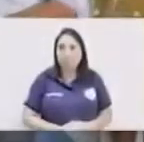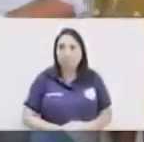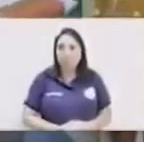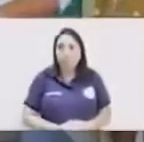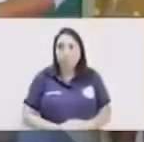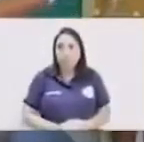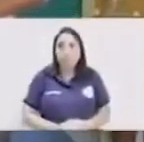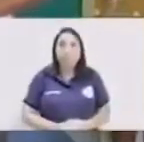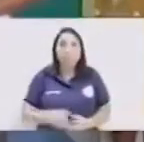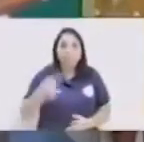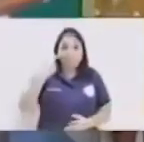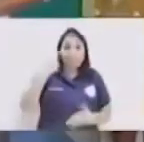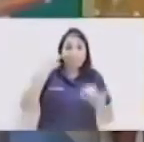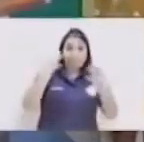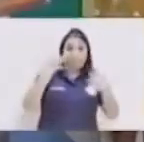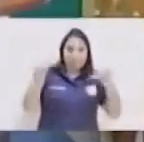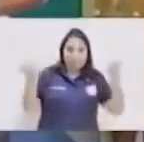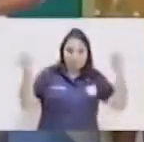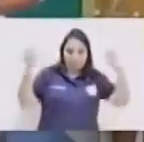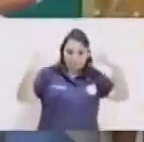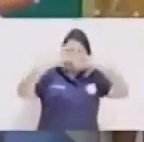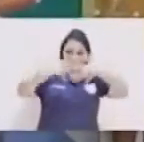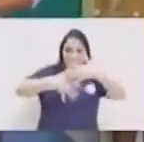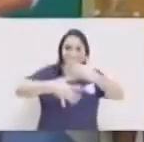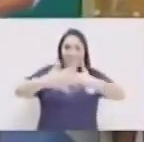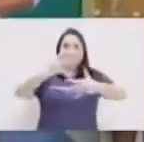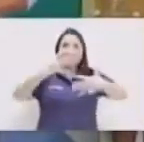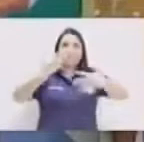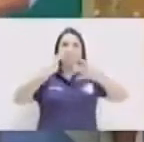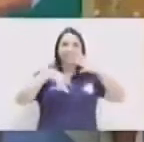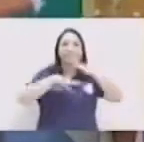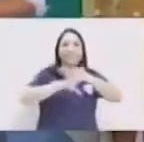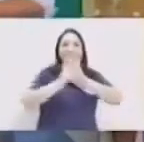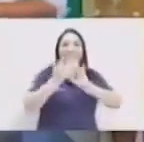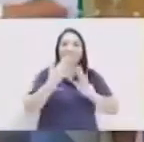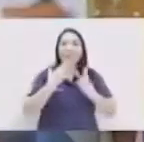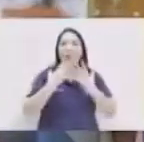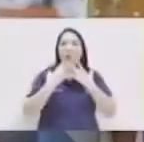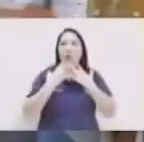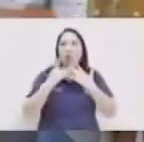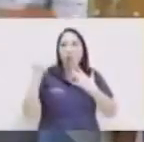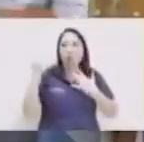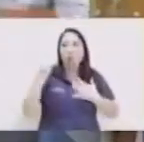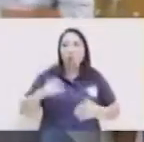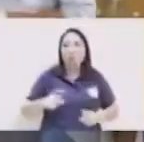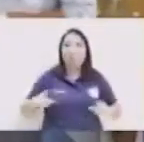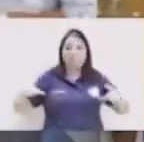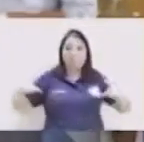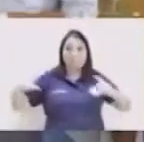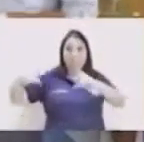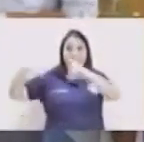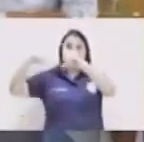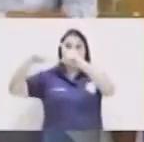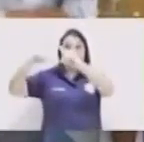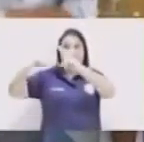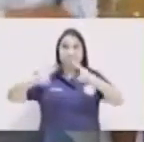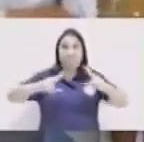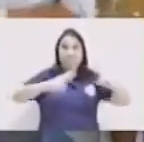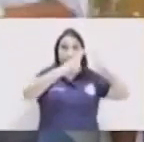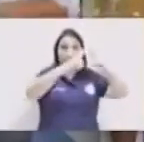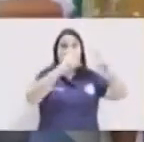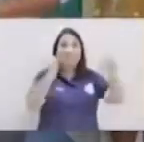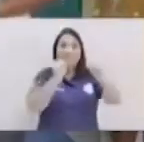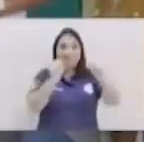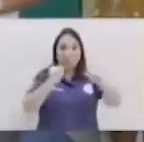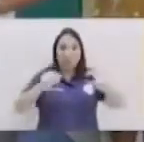Entonces ya vemos cómo nos va quedando nuestro volcán, nuestros volcanes, ¿verdad? Con los Ajá. colores fríos. Y